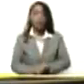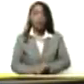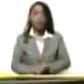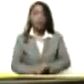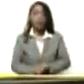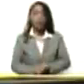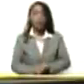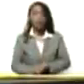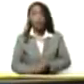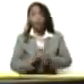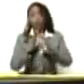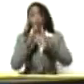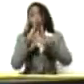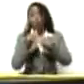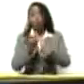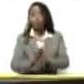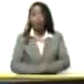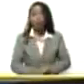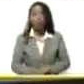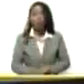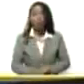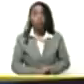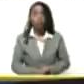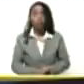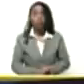Valga el comentario.